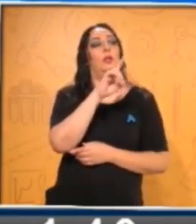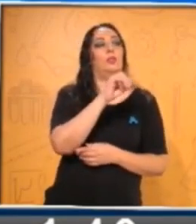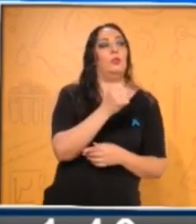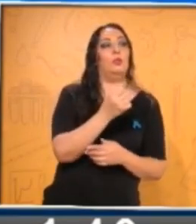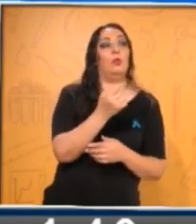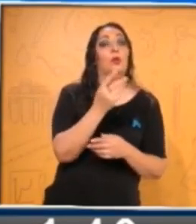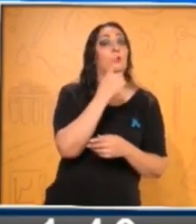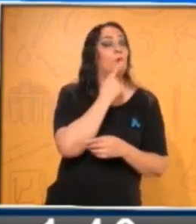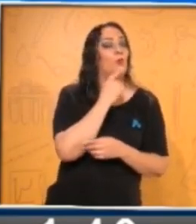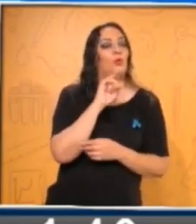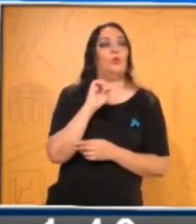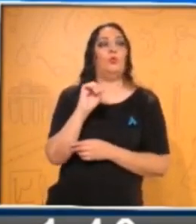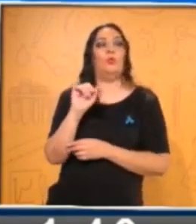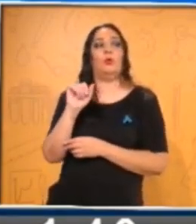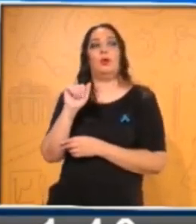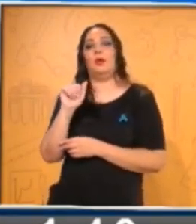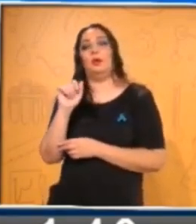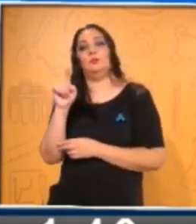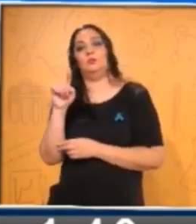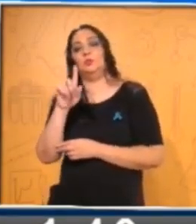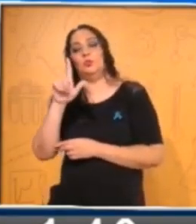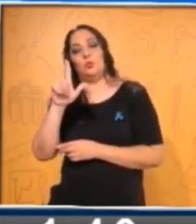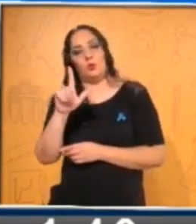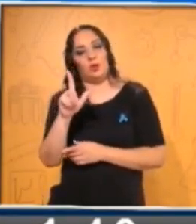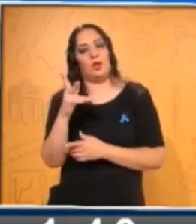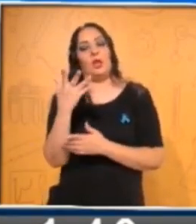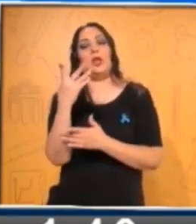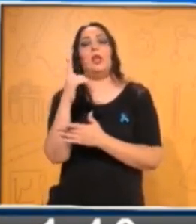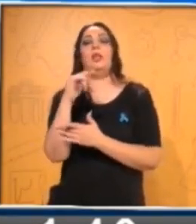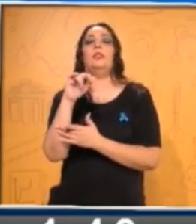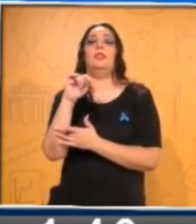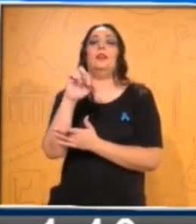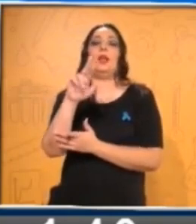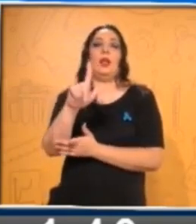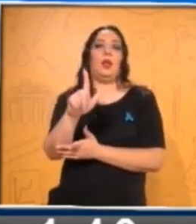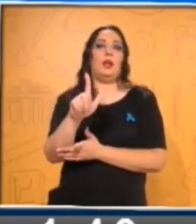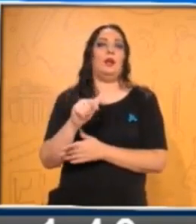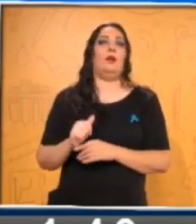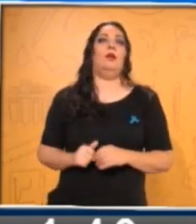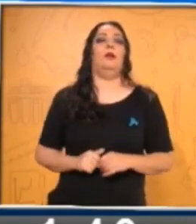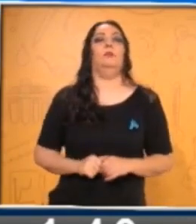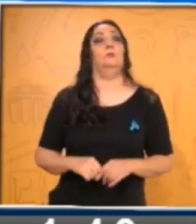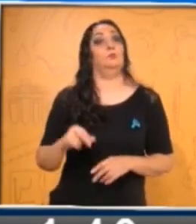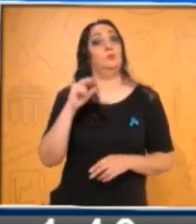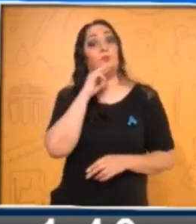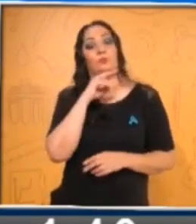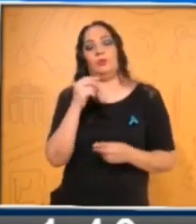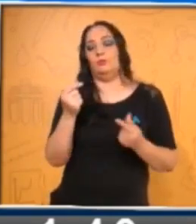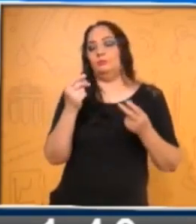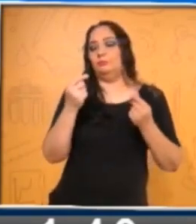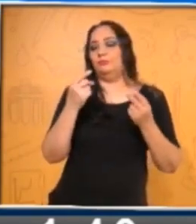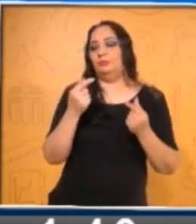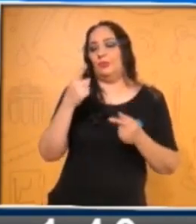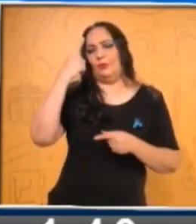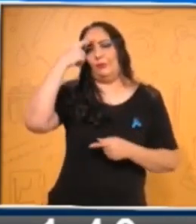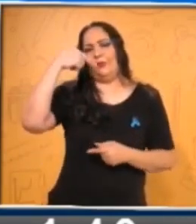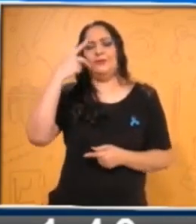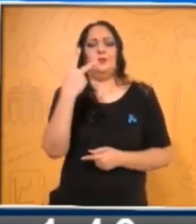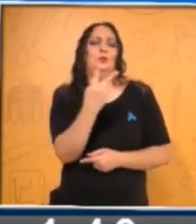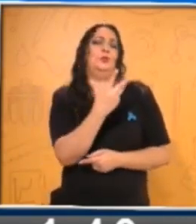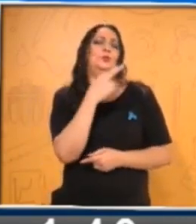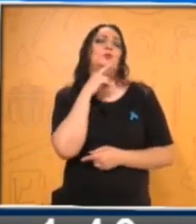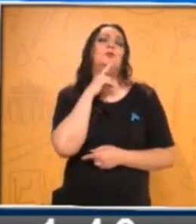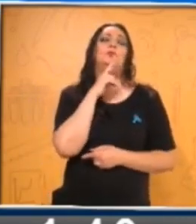literal. Tienes las manos muy grandes. A ver, ¿es figurado o literal? Rápido, está bien fácil y son nada más dos